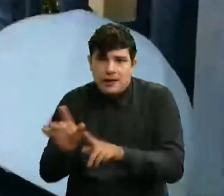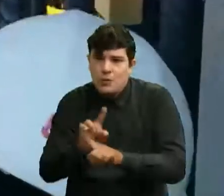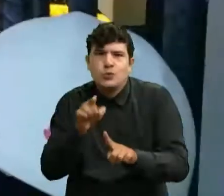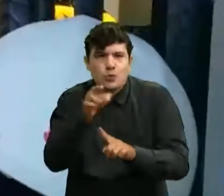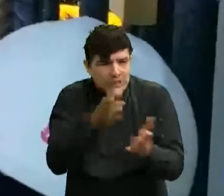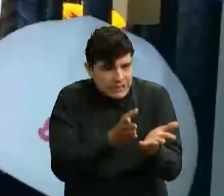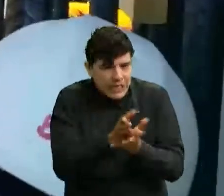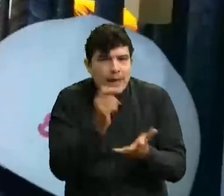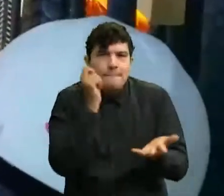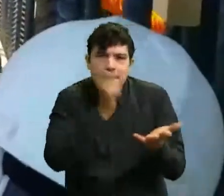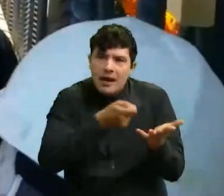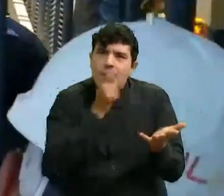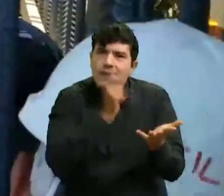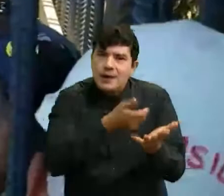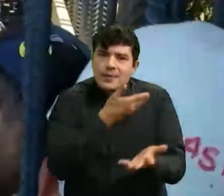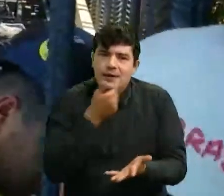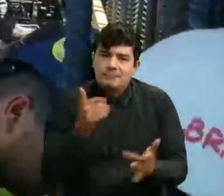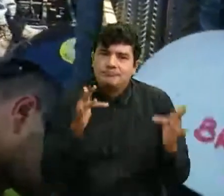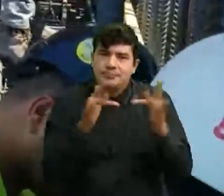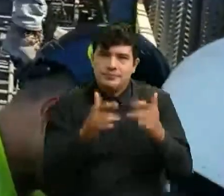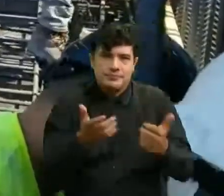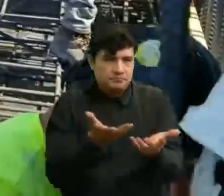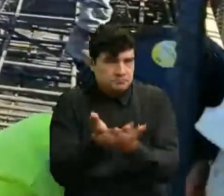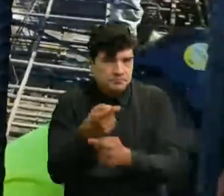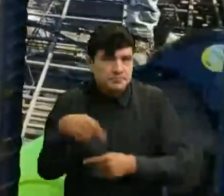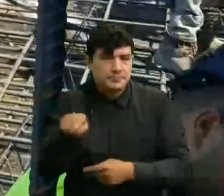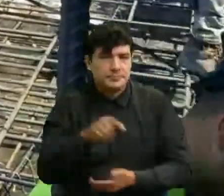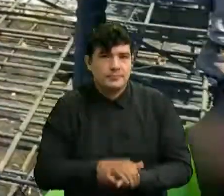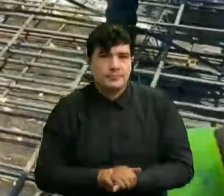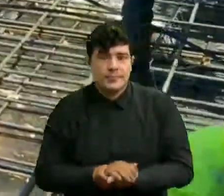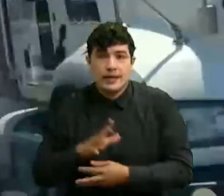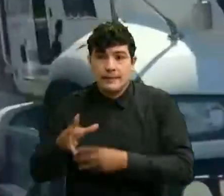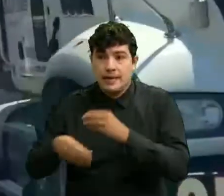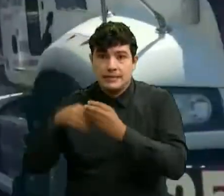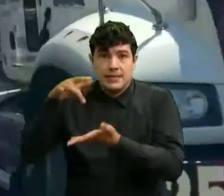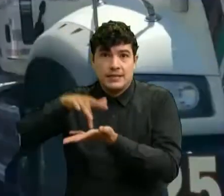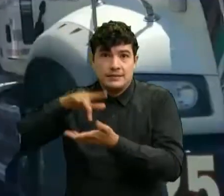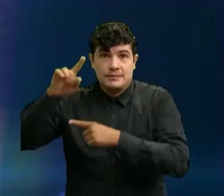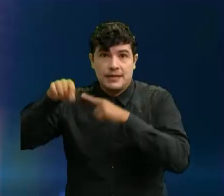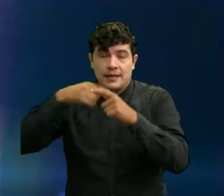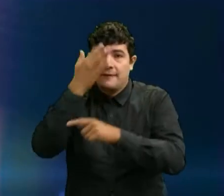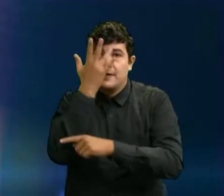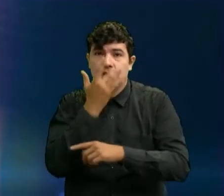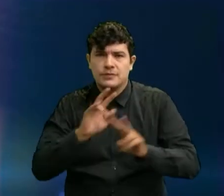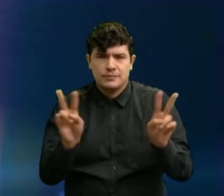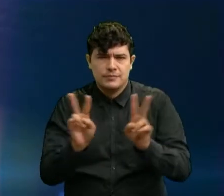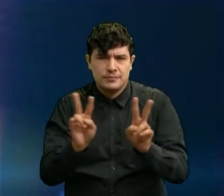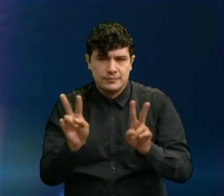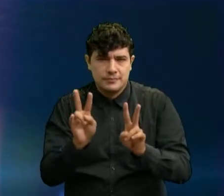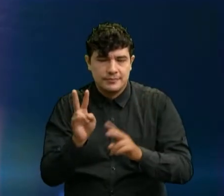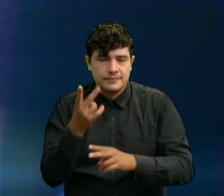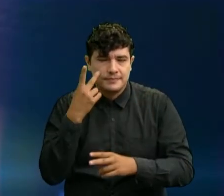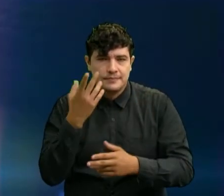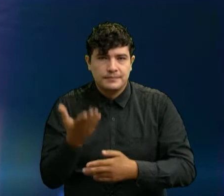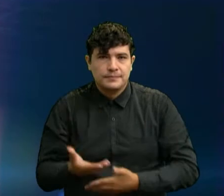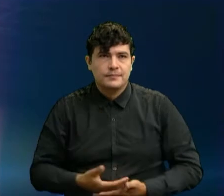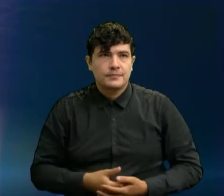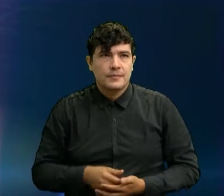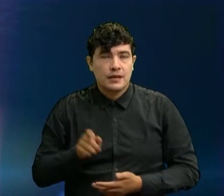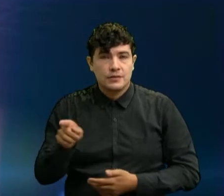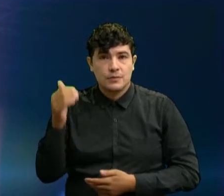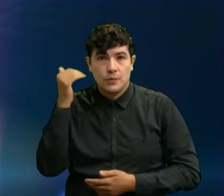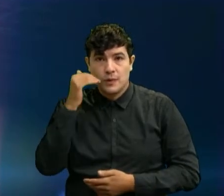Vamos con más participación por parte de nuestros televidentes. Esta vez a través del chat de Facebook Live nos llega el siguiente mensaje.